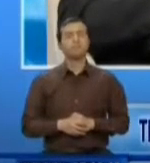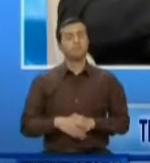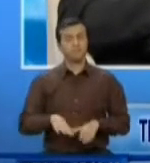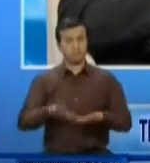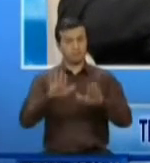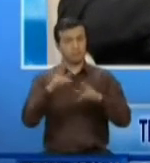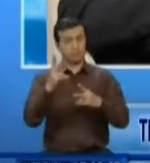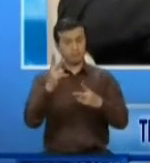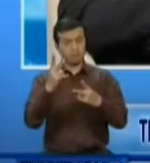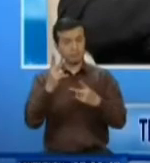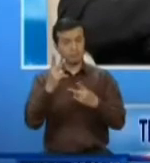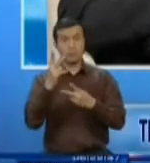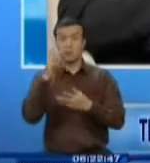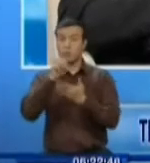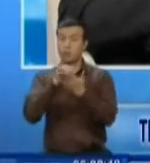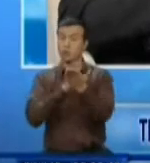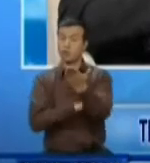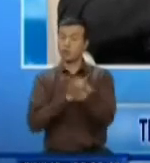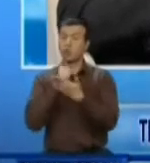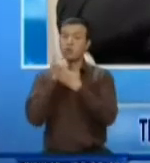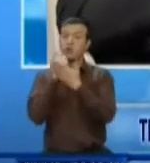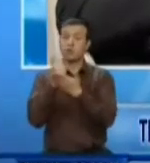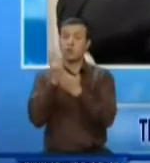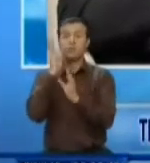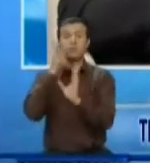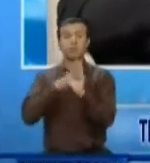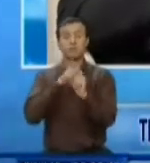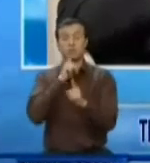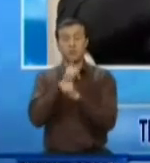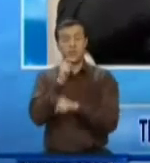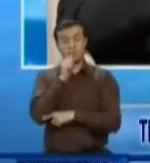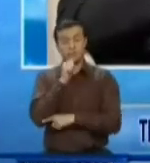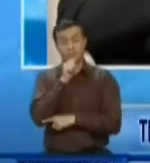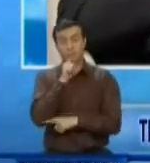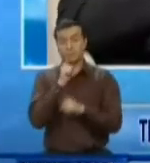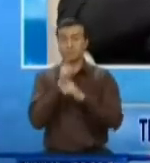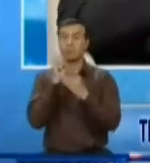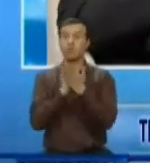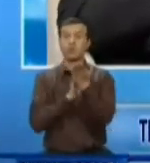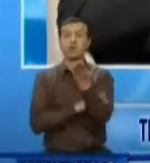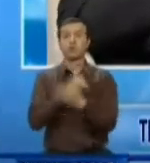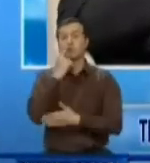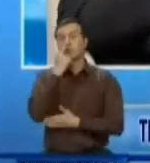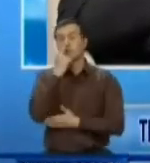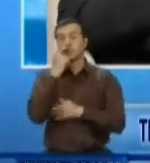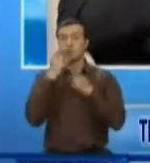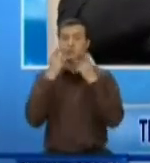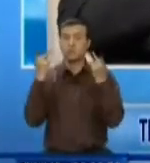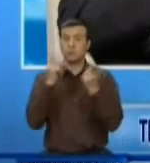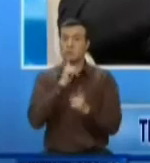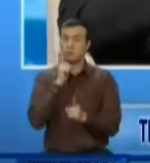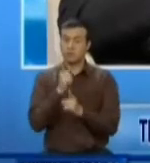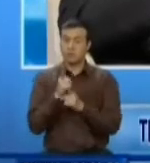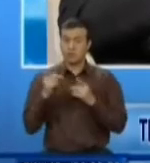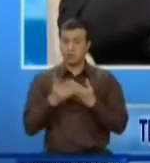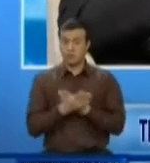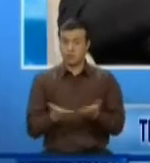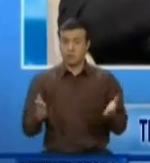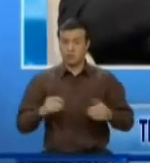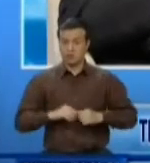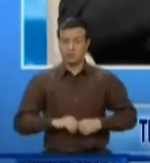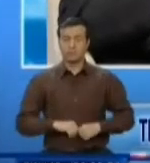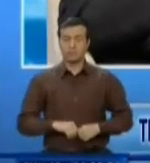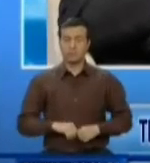el proyecto facilita la participación del sector privado en proyectos de interés público donde evidentemente las